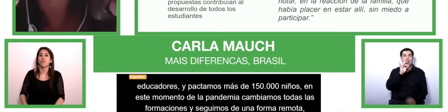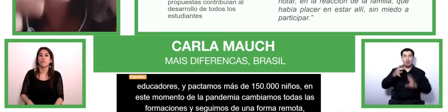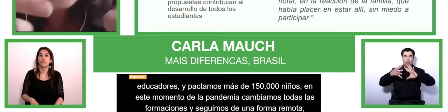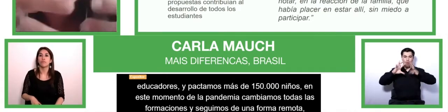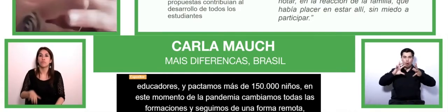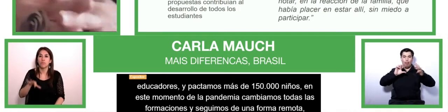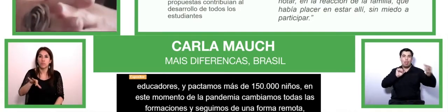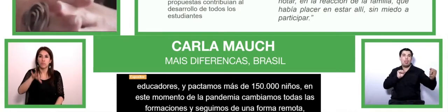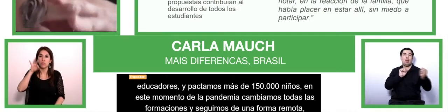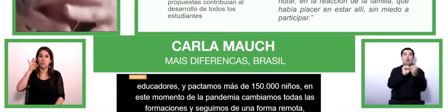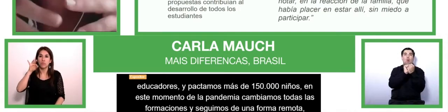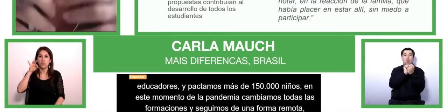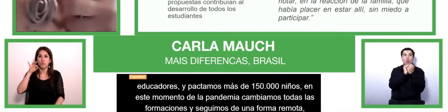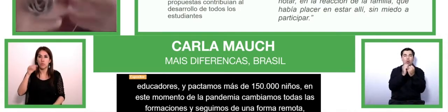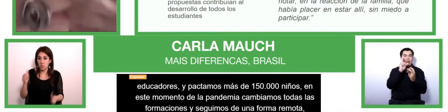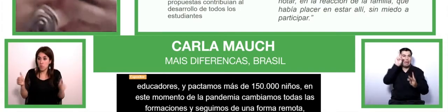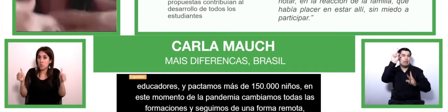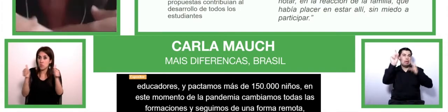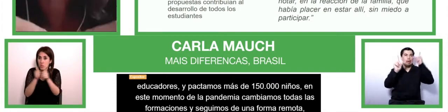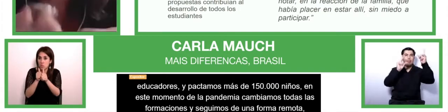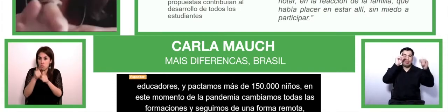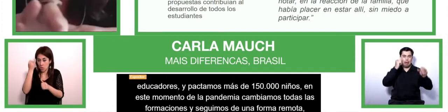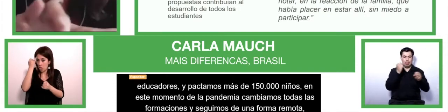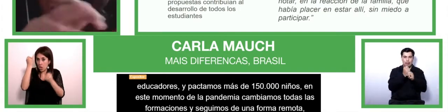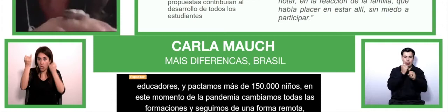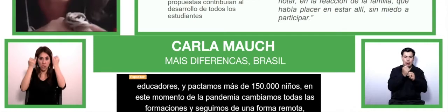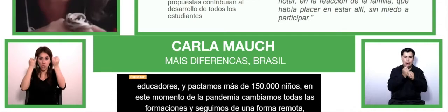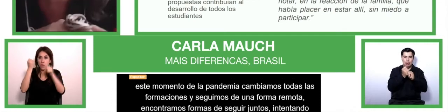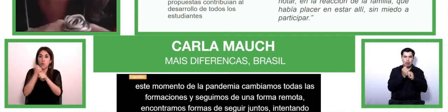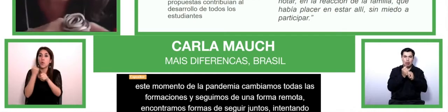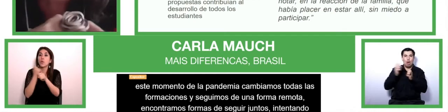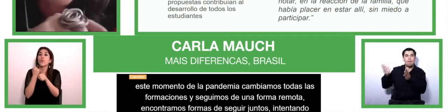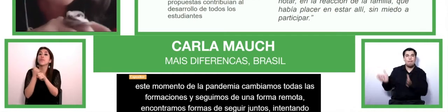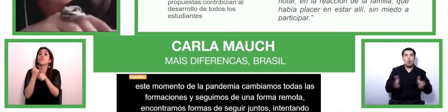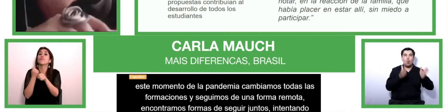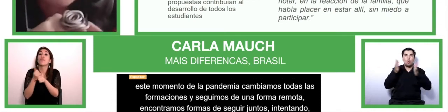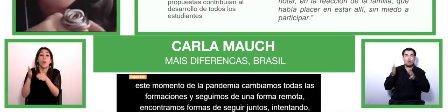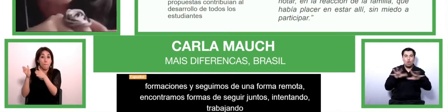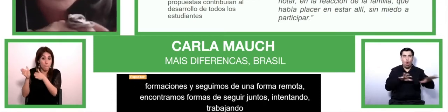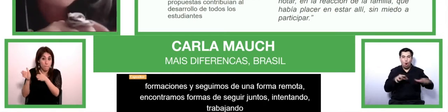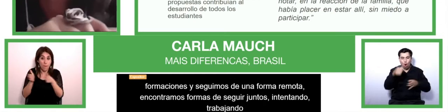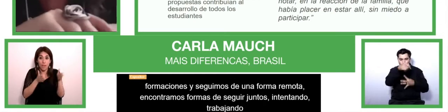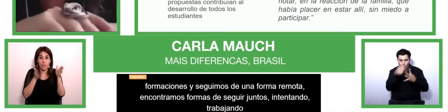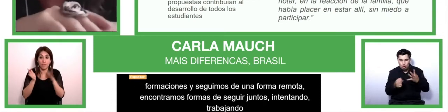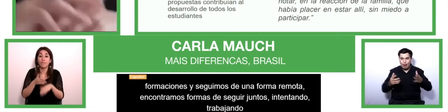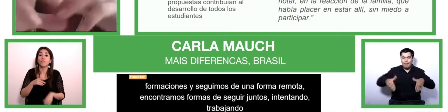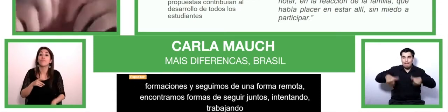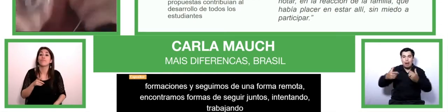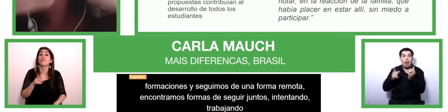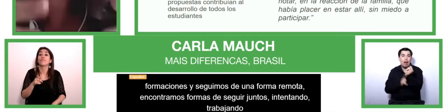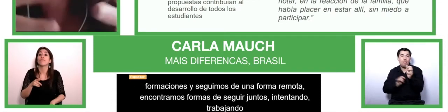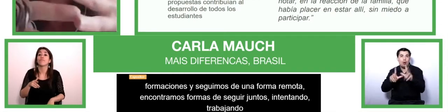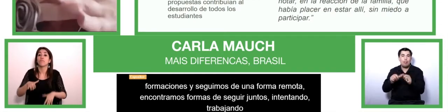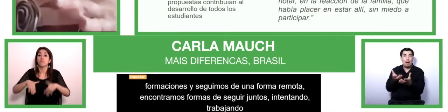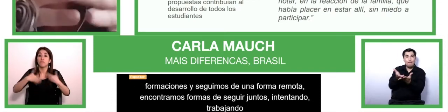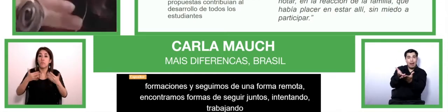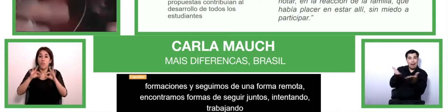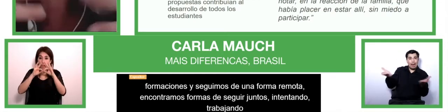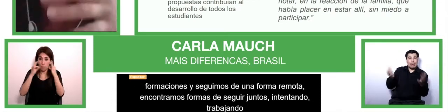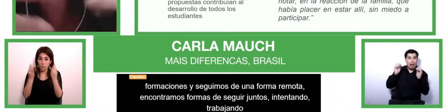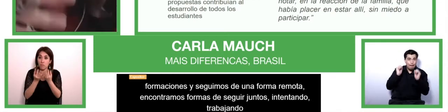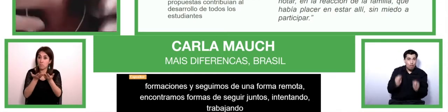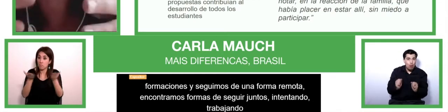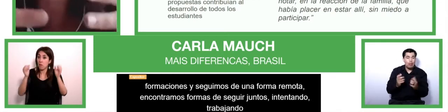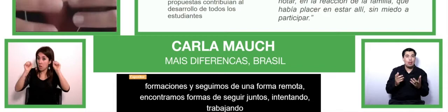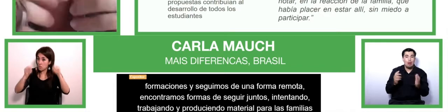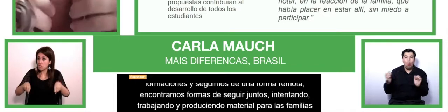juntos, inventando y trabajando y produciendo materiales para las familias también, para que ellas puedan,